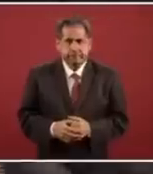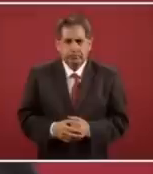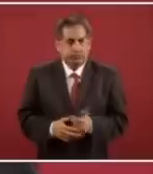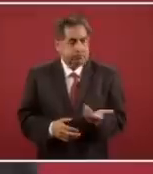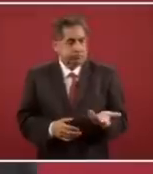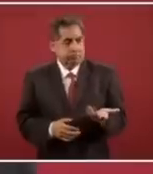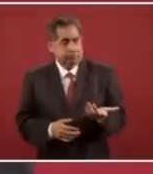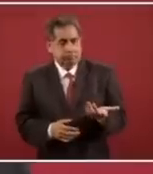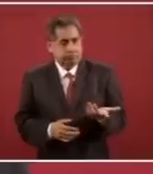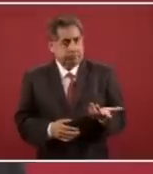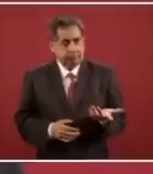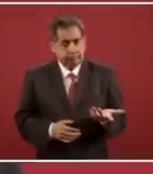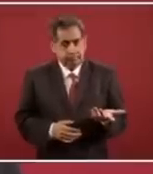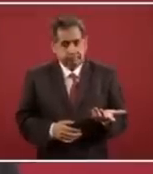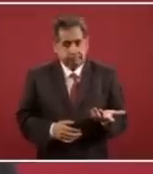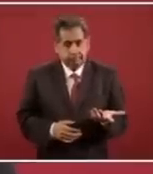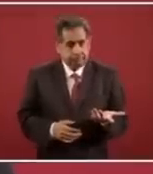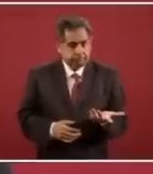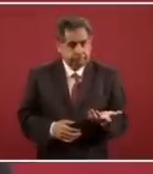eso es lo que